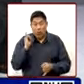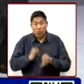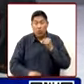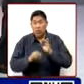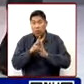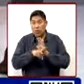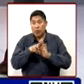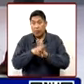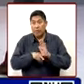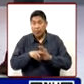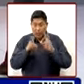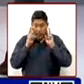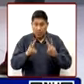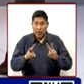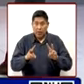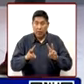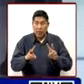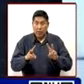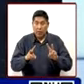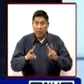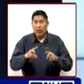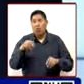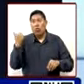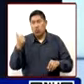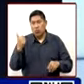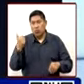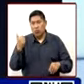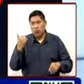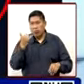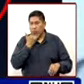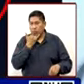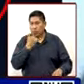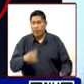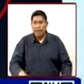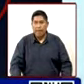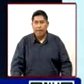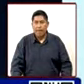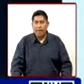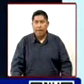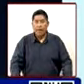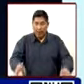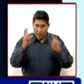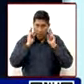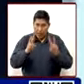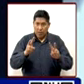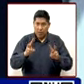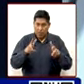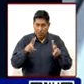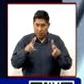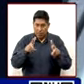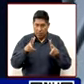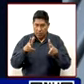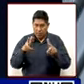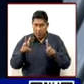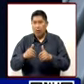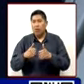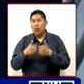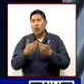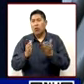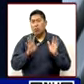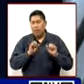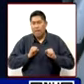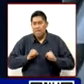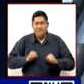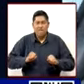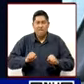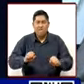video. A ver, ¿qué se ve acá? Otro punto, ¿no? Sí. Otro punto, donde se ve precisamente desde otro ángulo cómo se llevan empujando